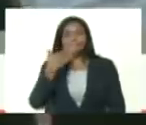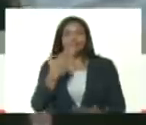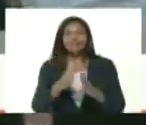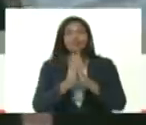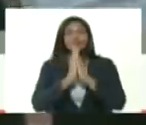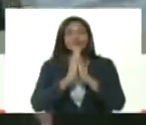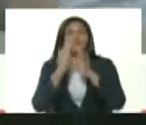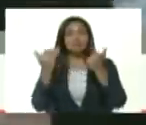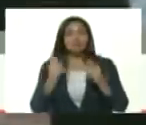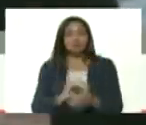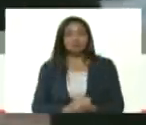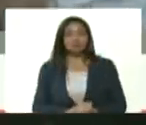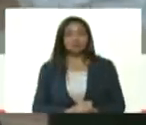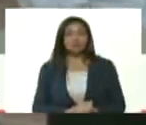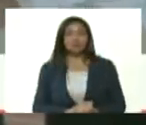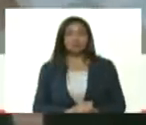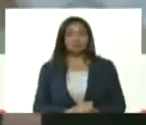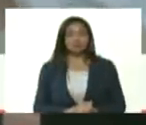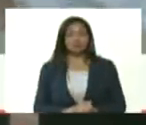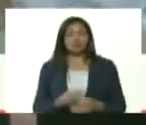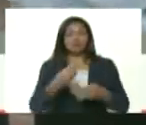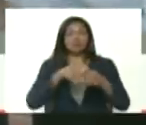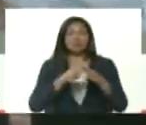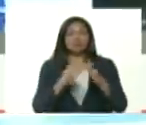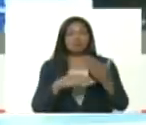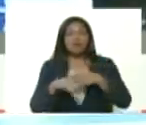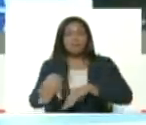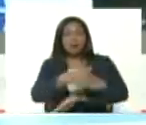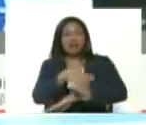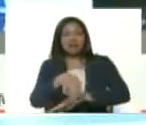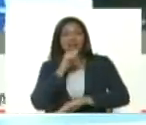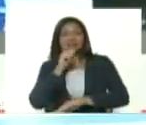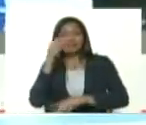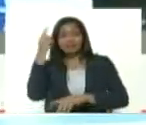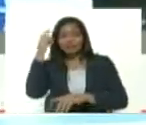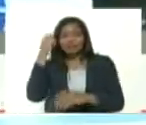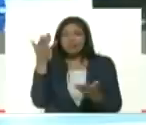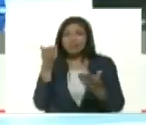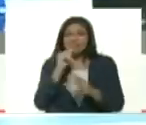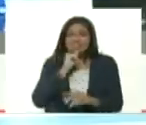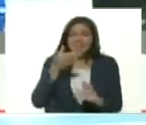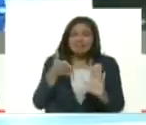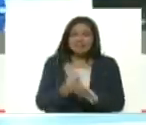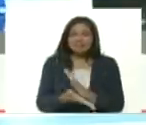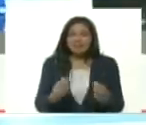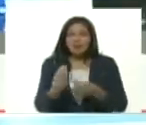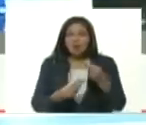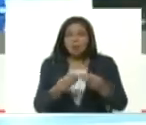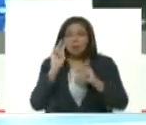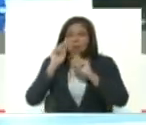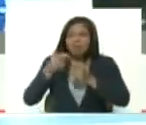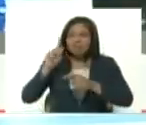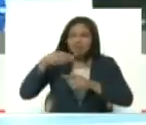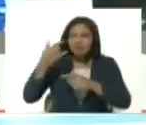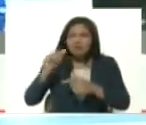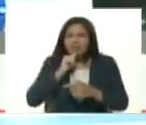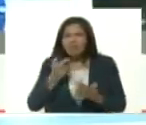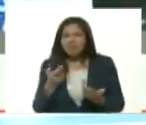Omar Enrique está clandestino, si va por la calle así, ¿quién sabe usted quién es? Nadie lo reconoce,